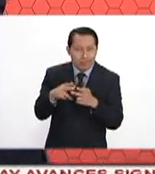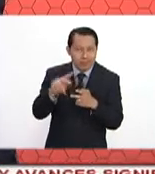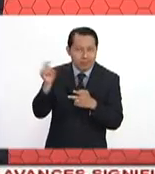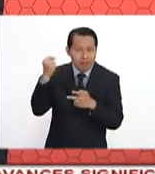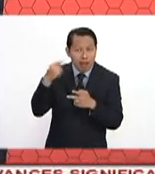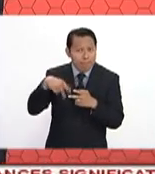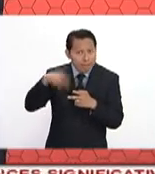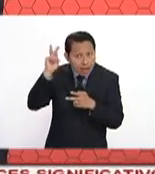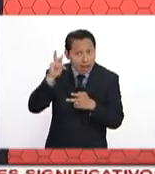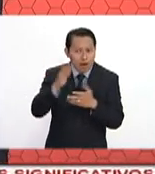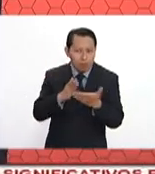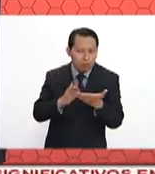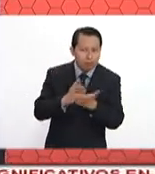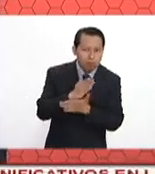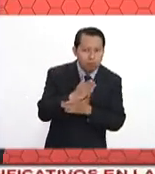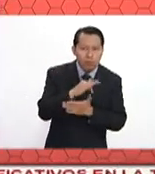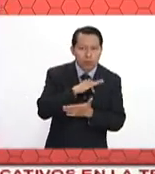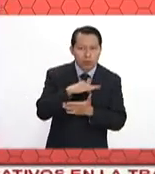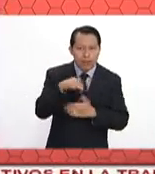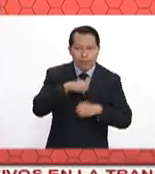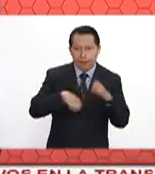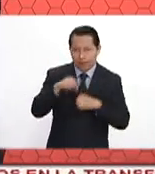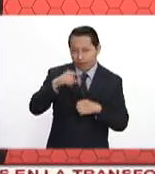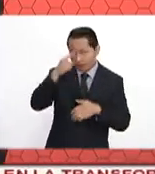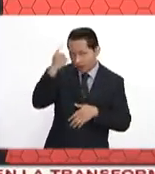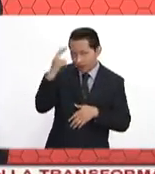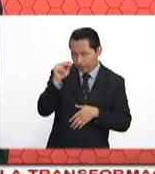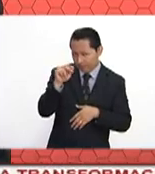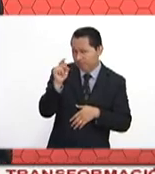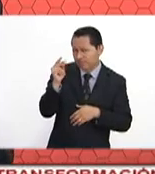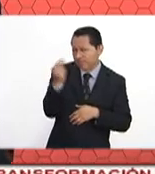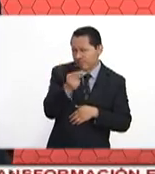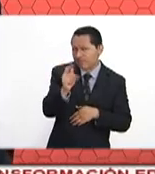dar el paso a crear una empresa como estas no es tan fácil. ¿Qué se requiere?